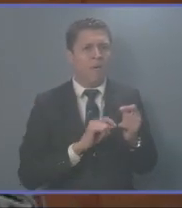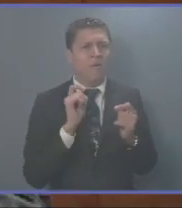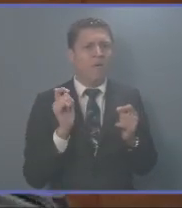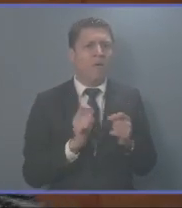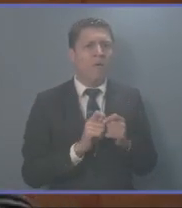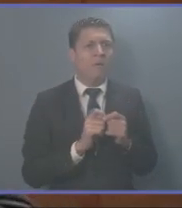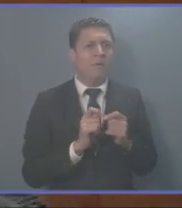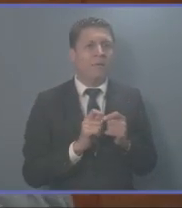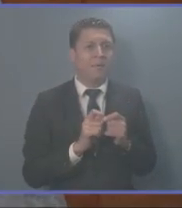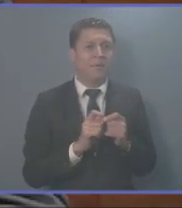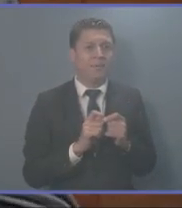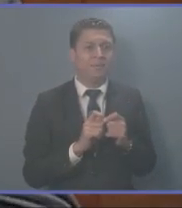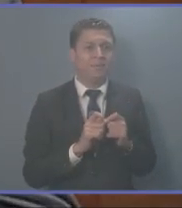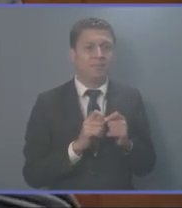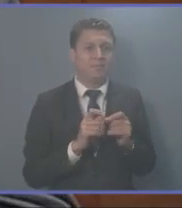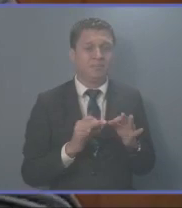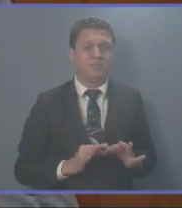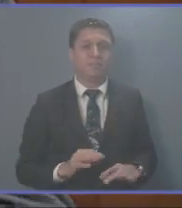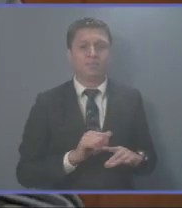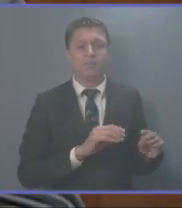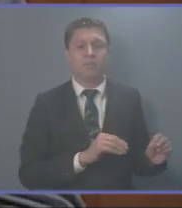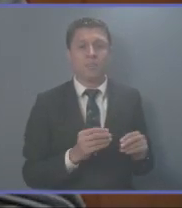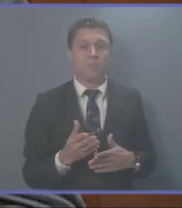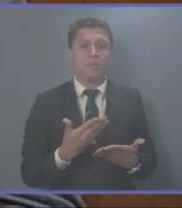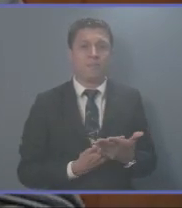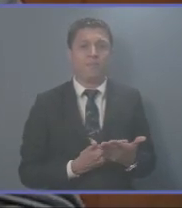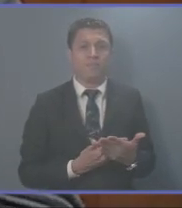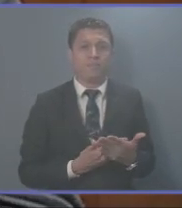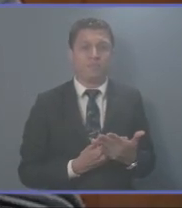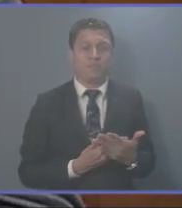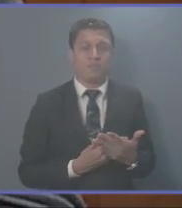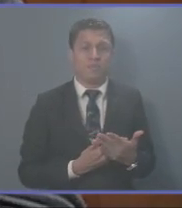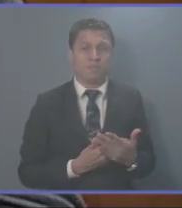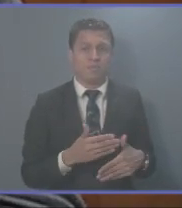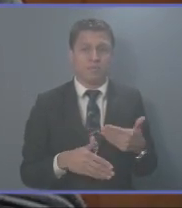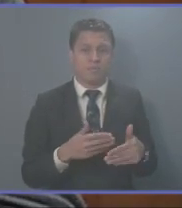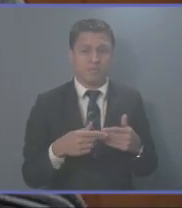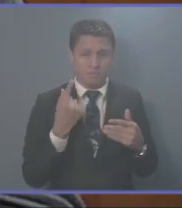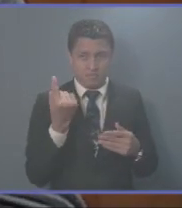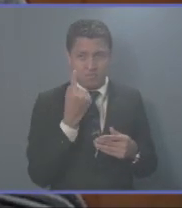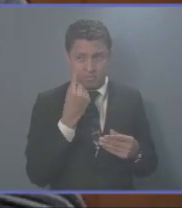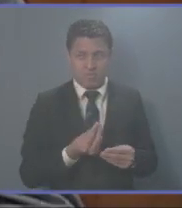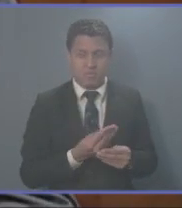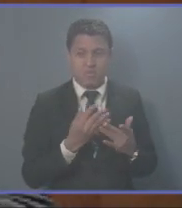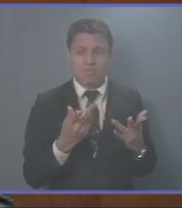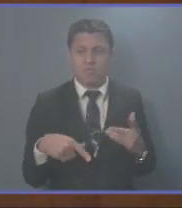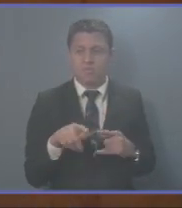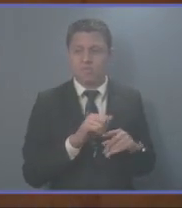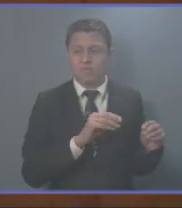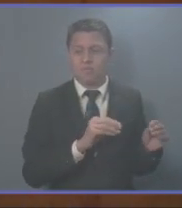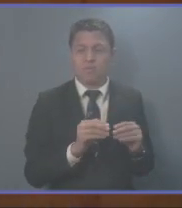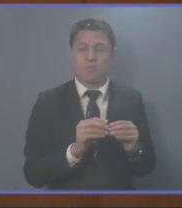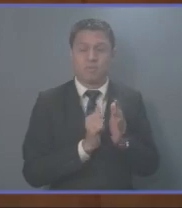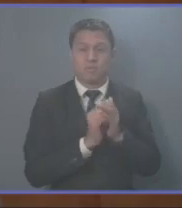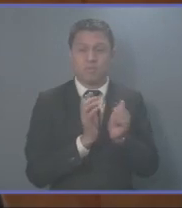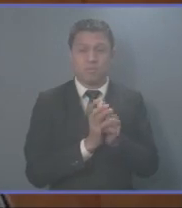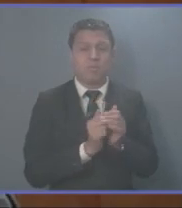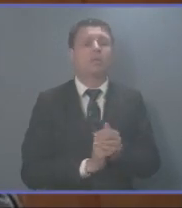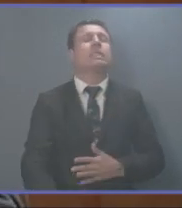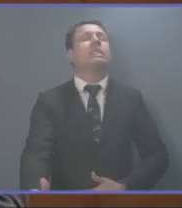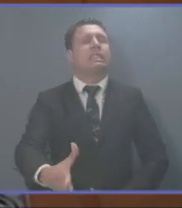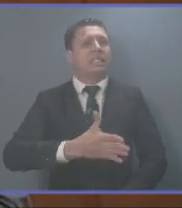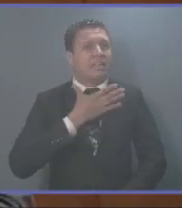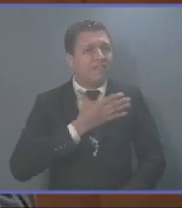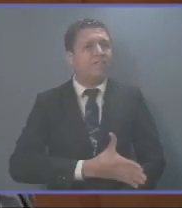para combatir la delincuencia. Tercero, que en la actualidad la desaparición de personas es un problema complejo que debe